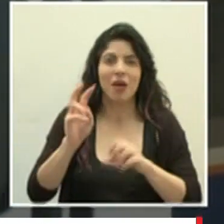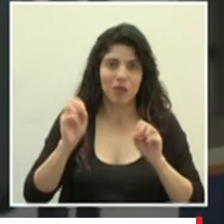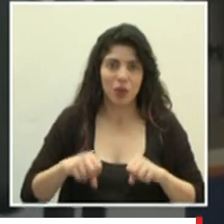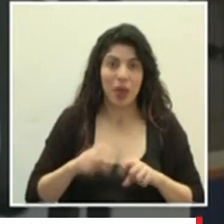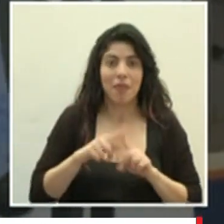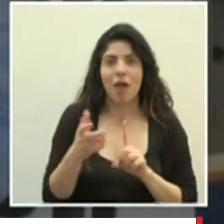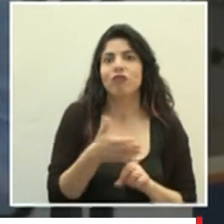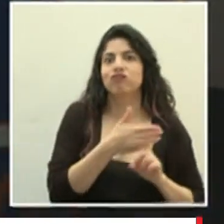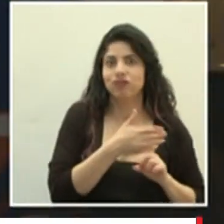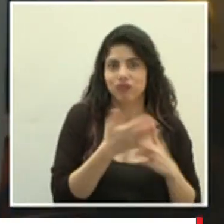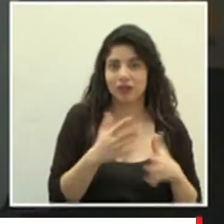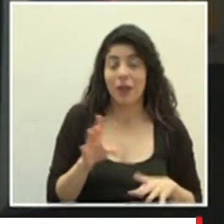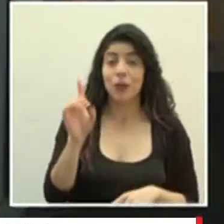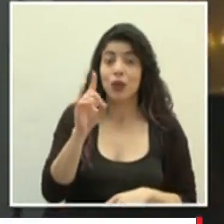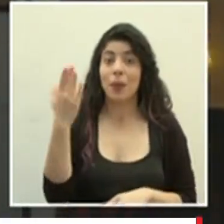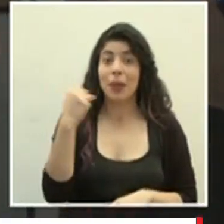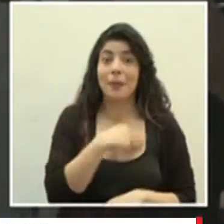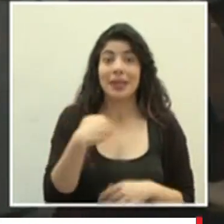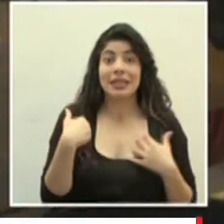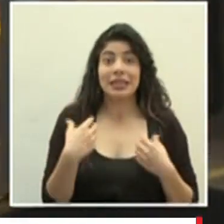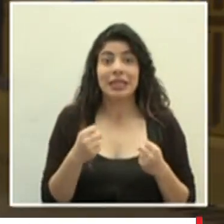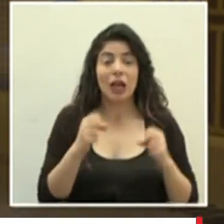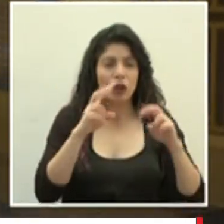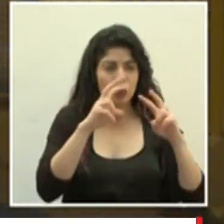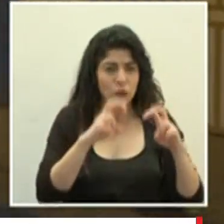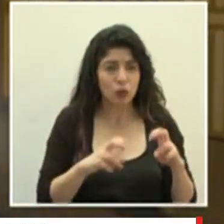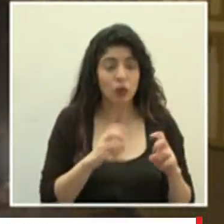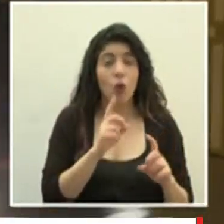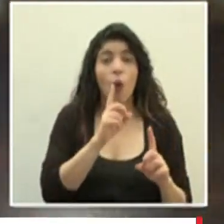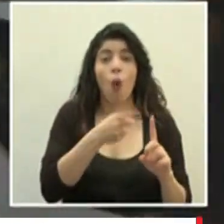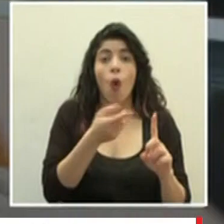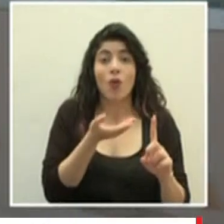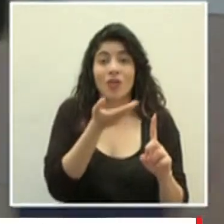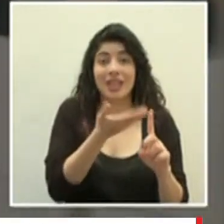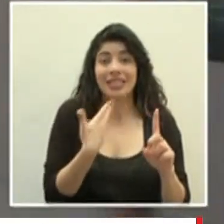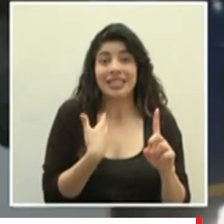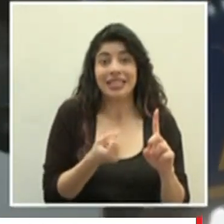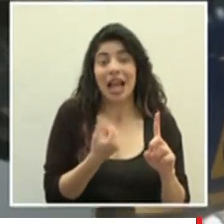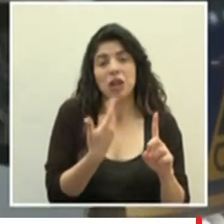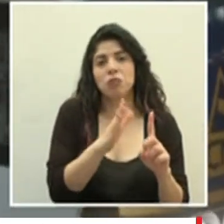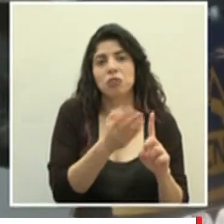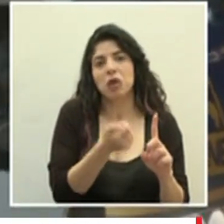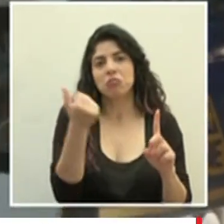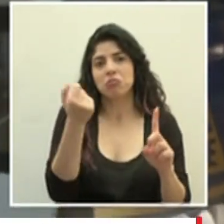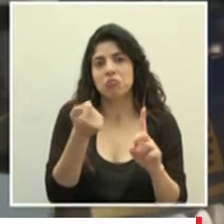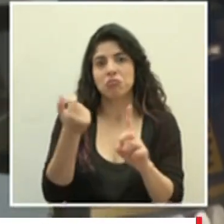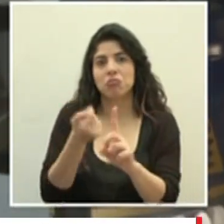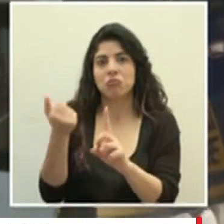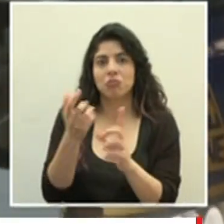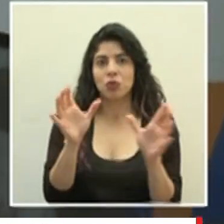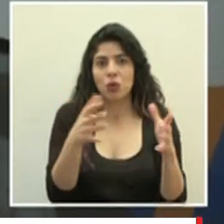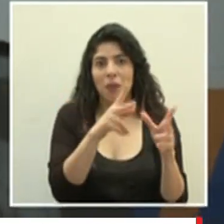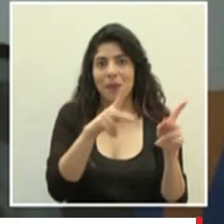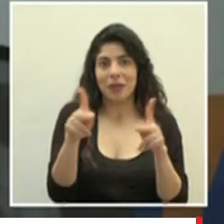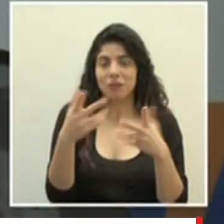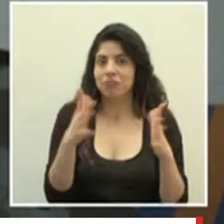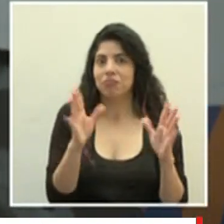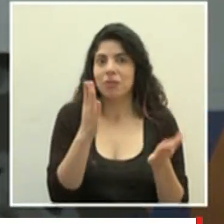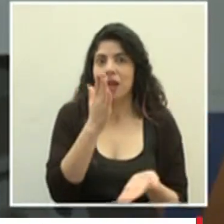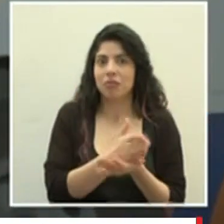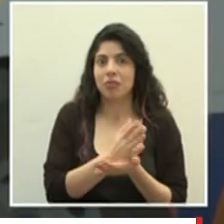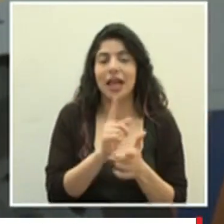El domingo el Ministerio de Salud levantó la orden sanitaria para estas personas y por eso procedimos de